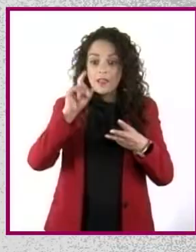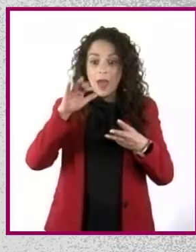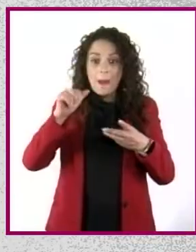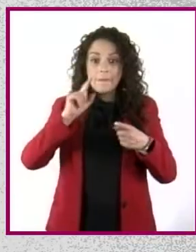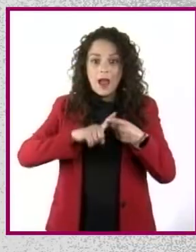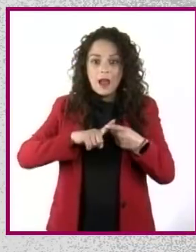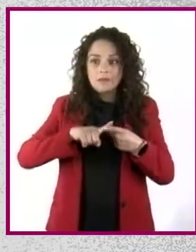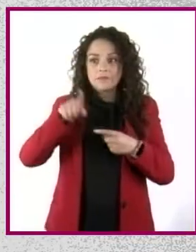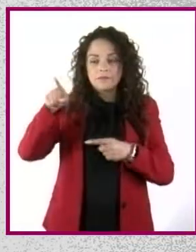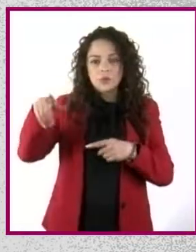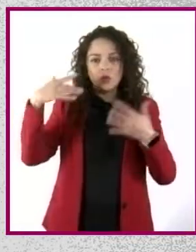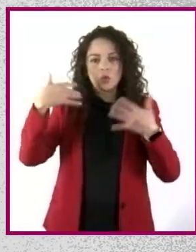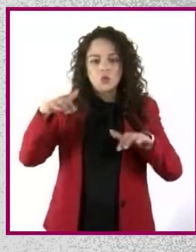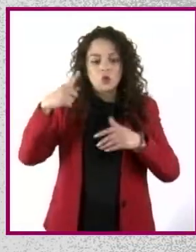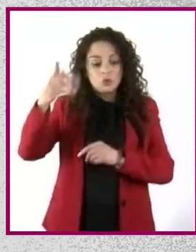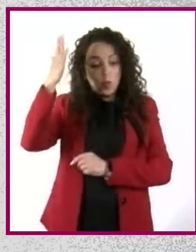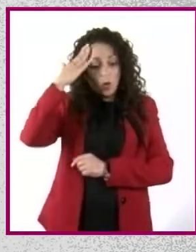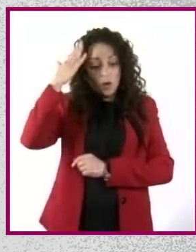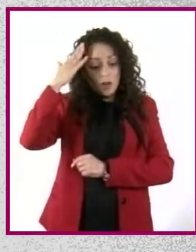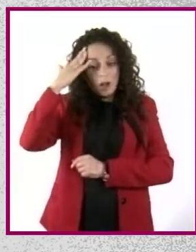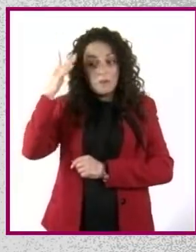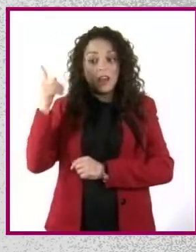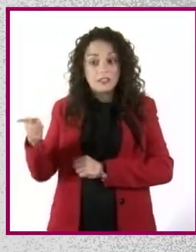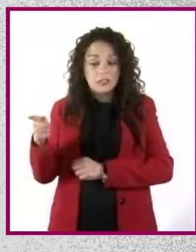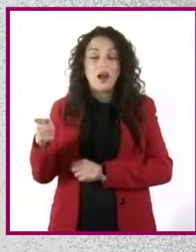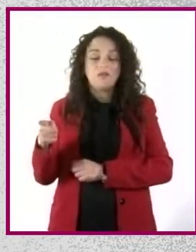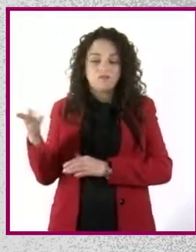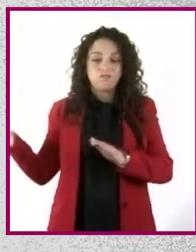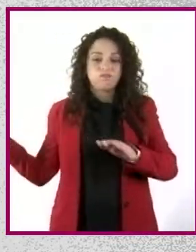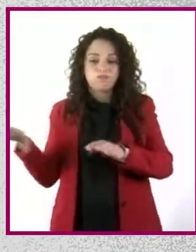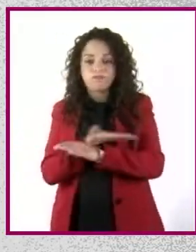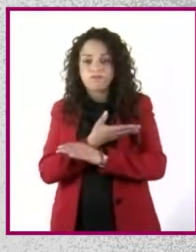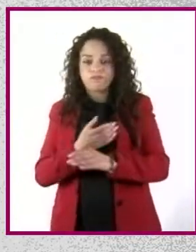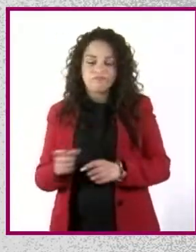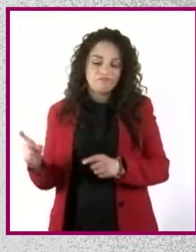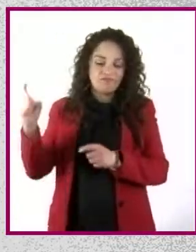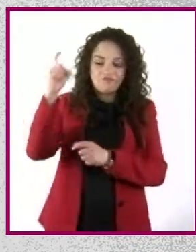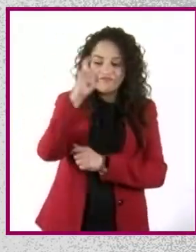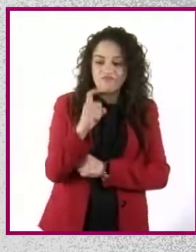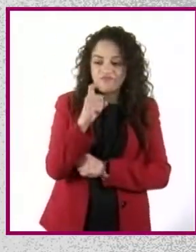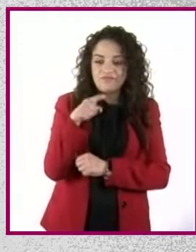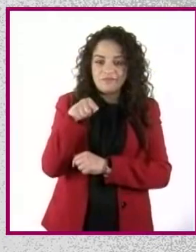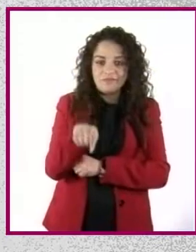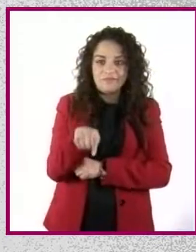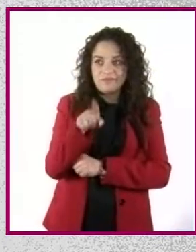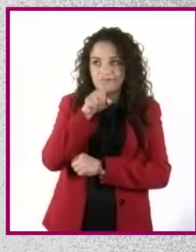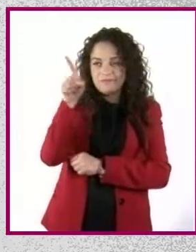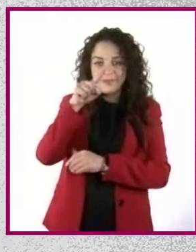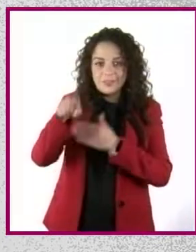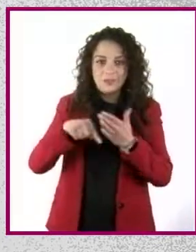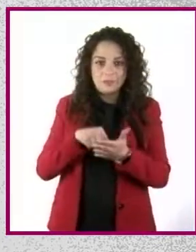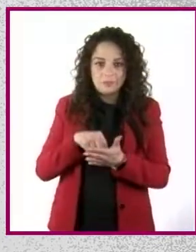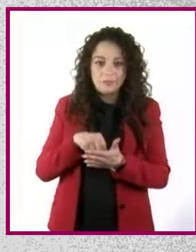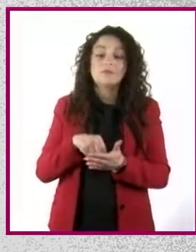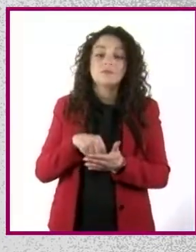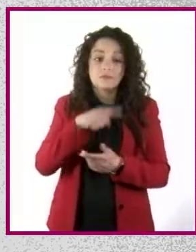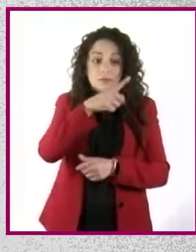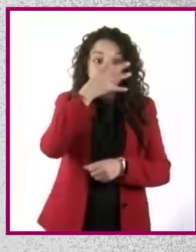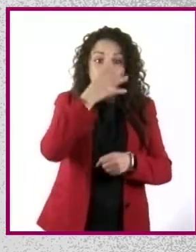cabeza estuvo colgada de uno de los ganchos de la alhóndiga, era mi abuelo en 4º grado, es decir, yo soy su